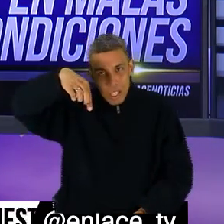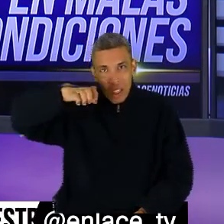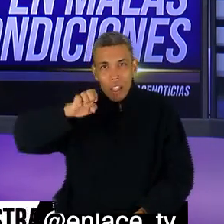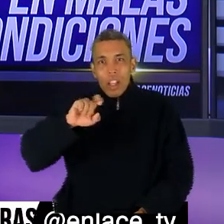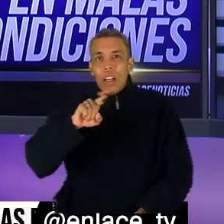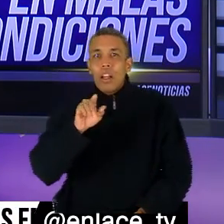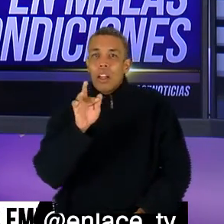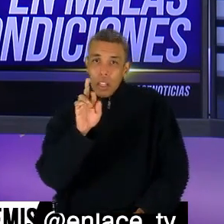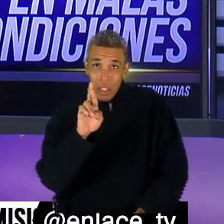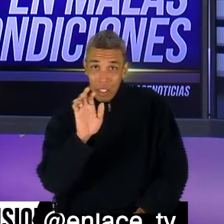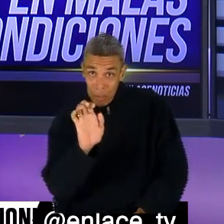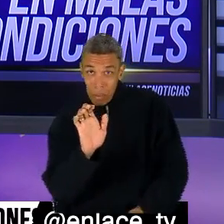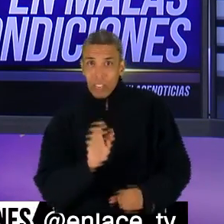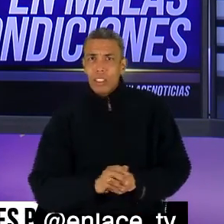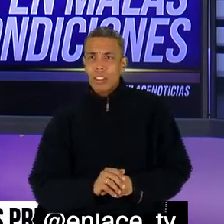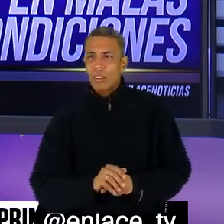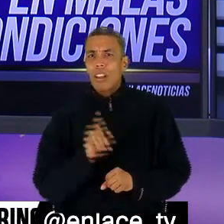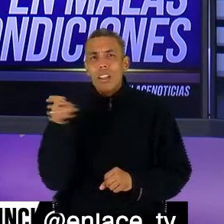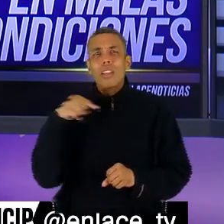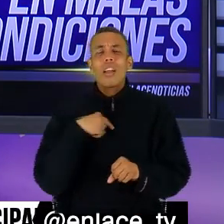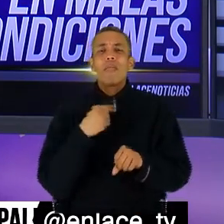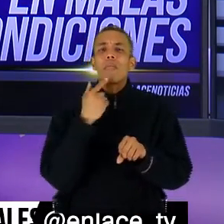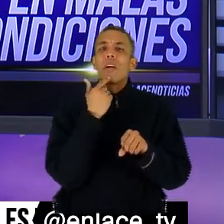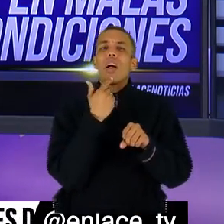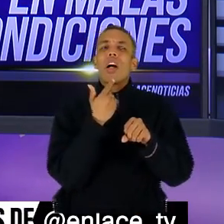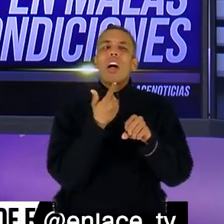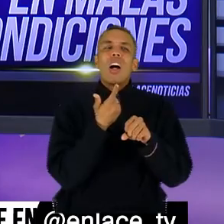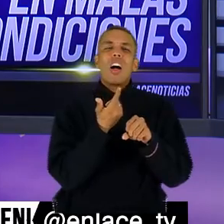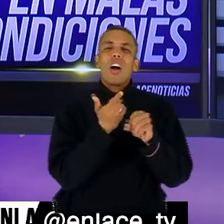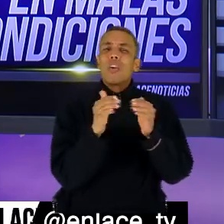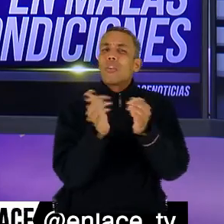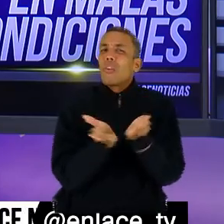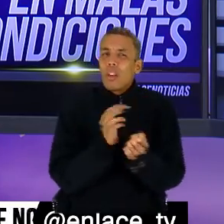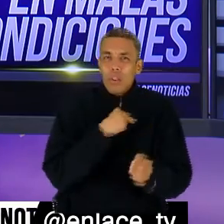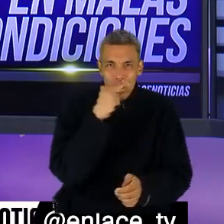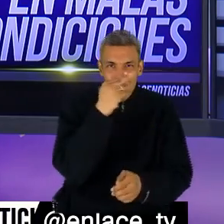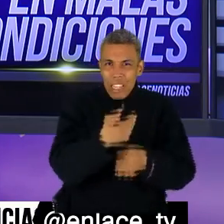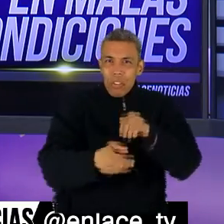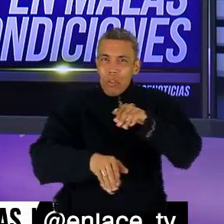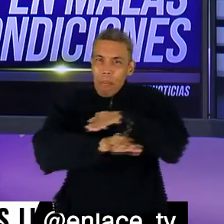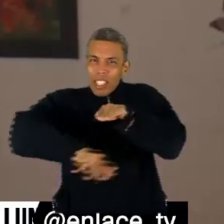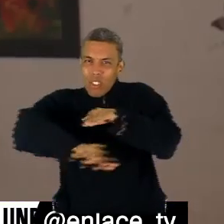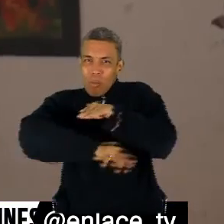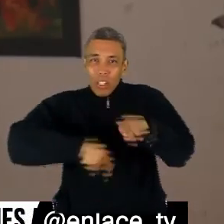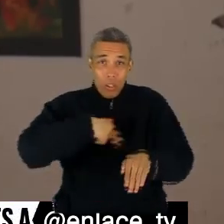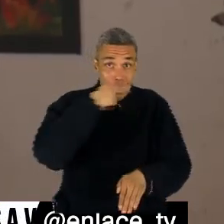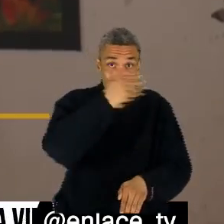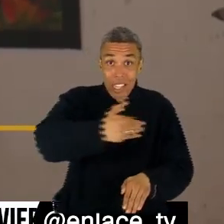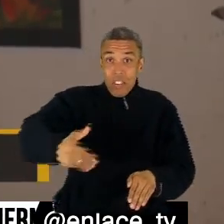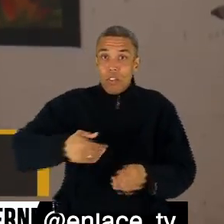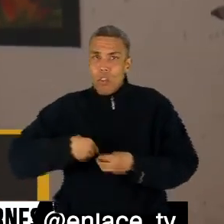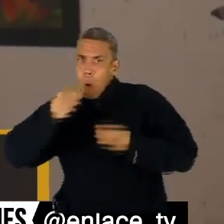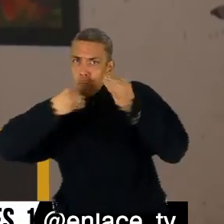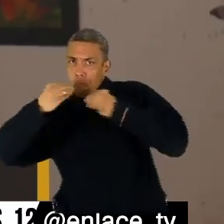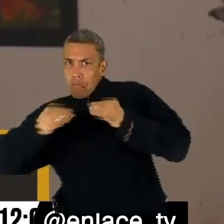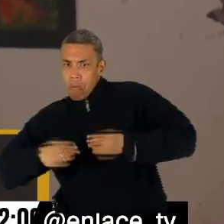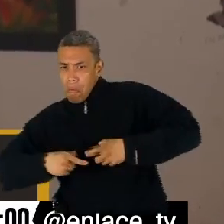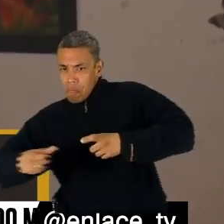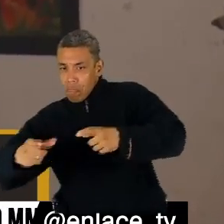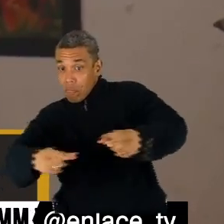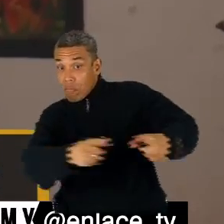se les suministra a menores de un hogar infantil en este sector de la Comuna 7. El presidente de la Junta de Acción Comunal del